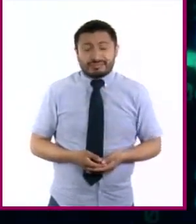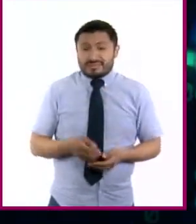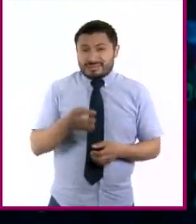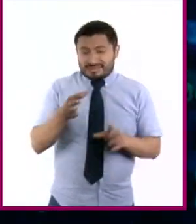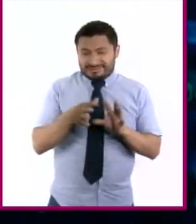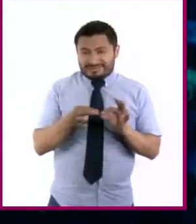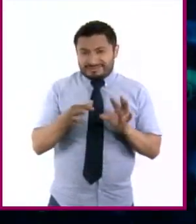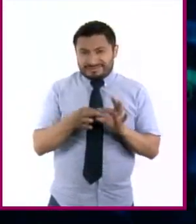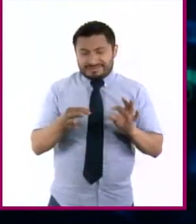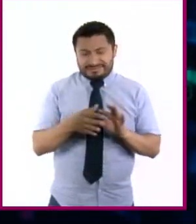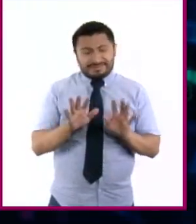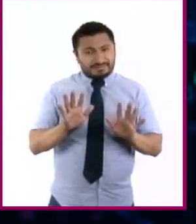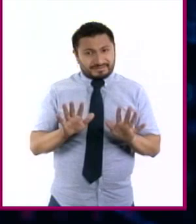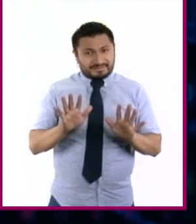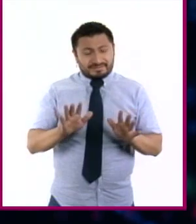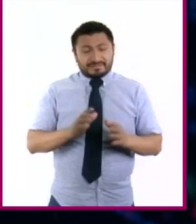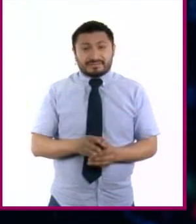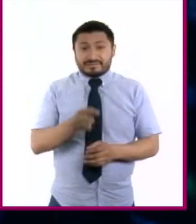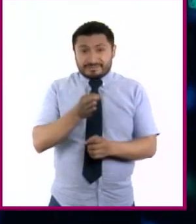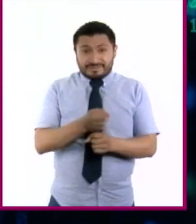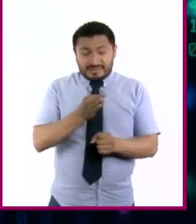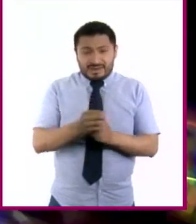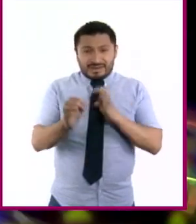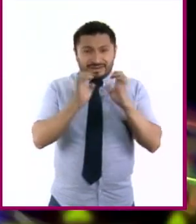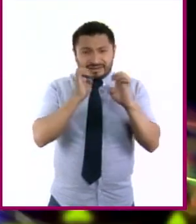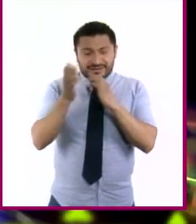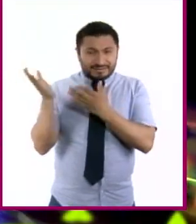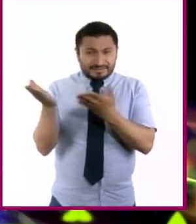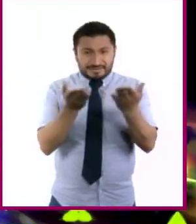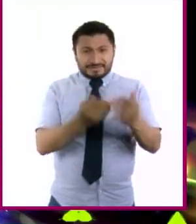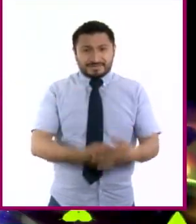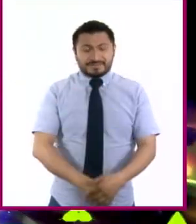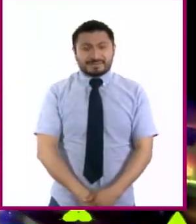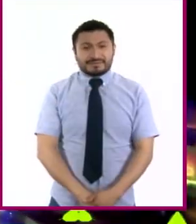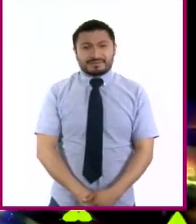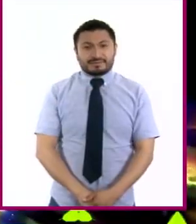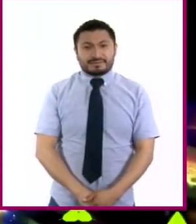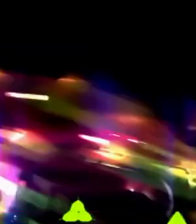Ahorita te explico. Es momento de ir a la entrevista.